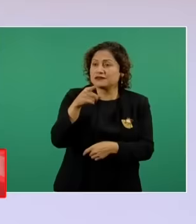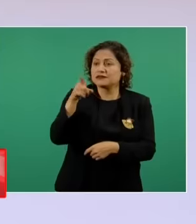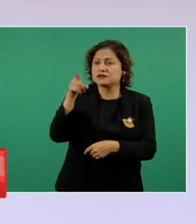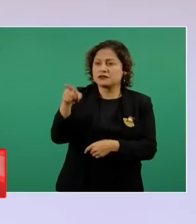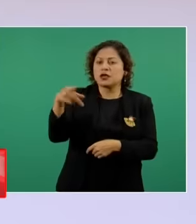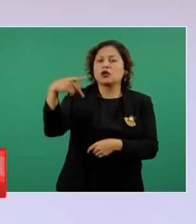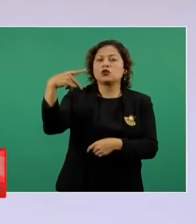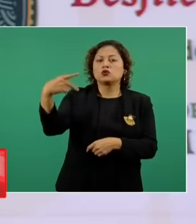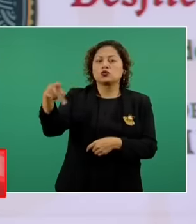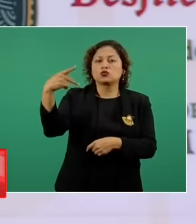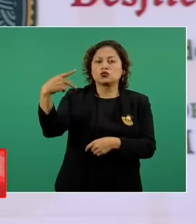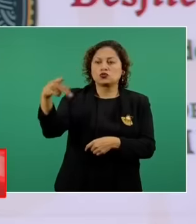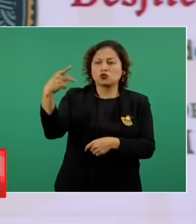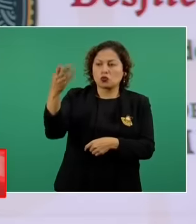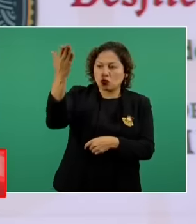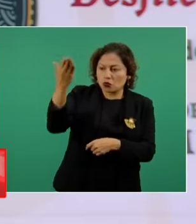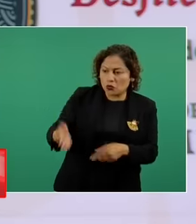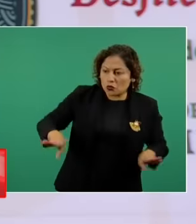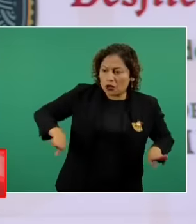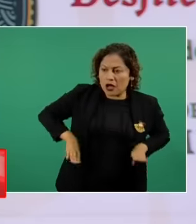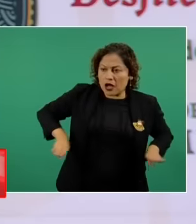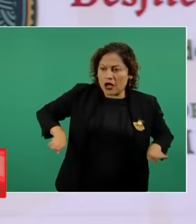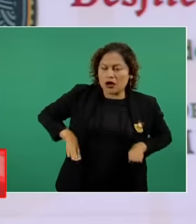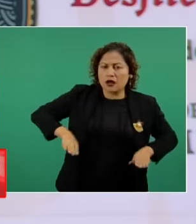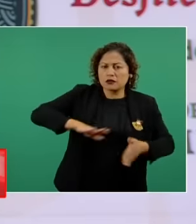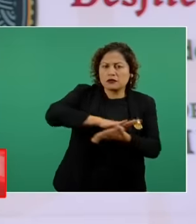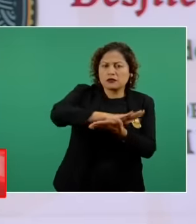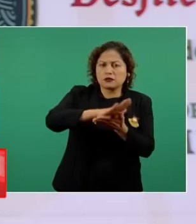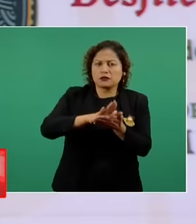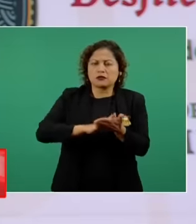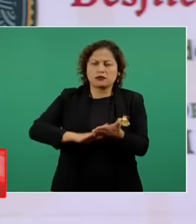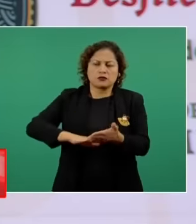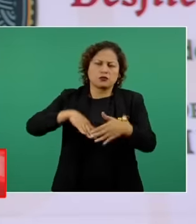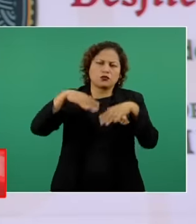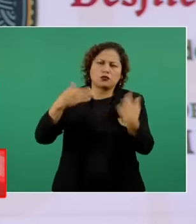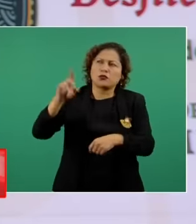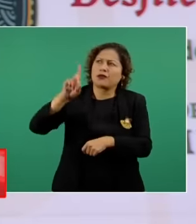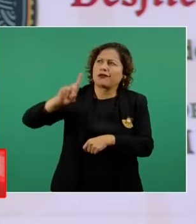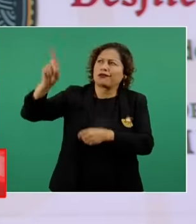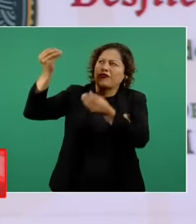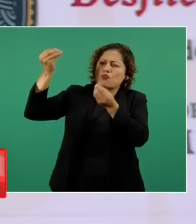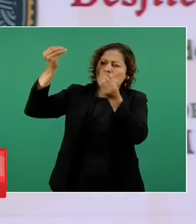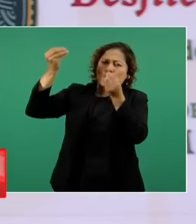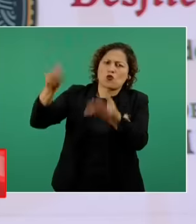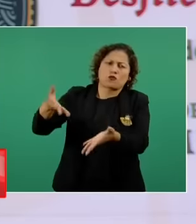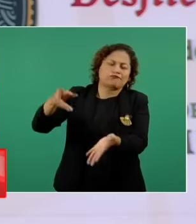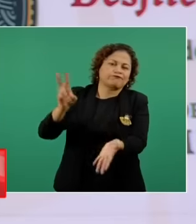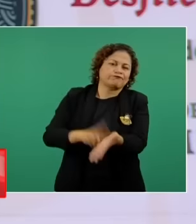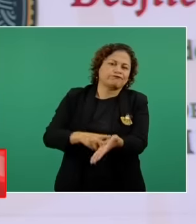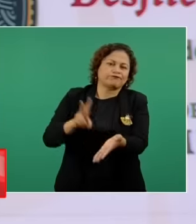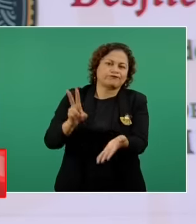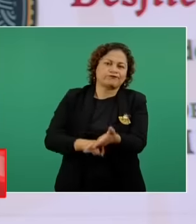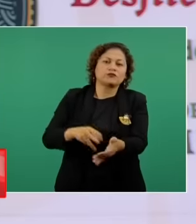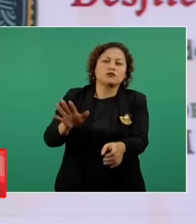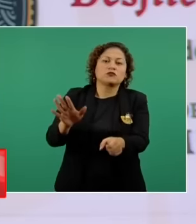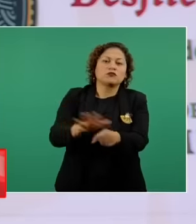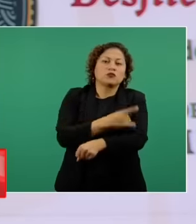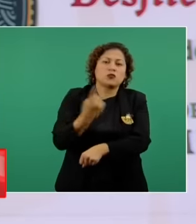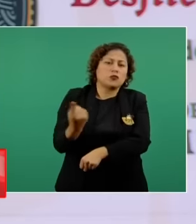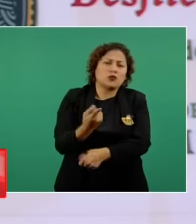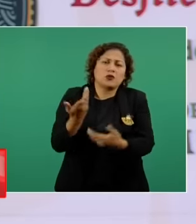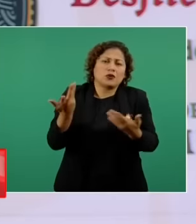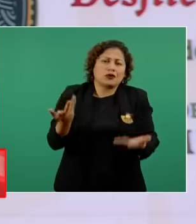la piedad que has ejercido con un pobre desvalido que mañana va a